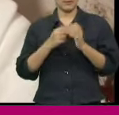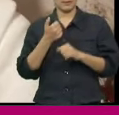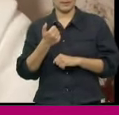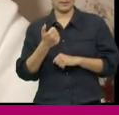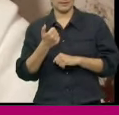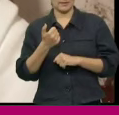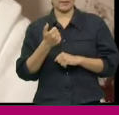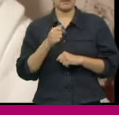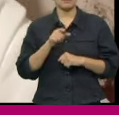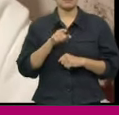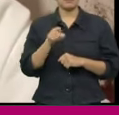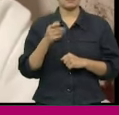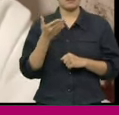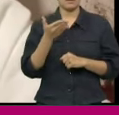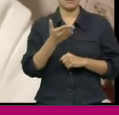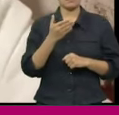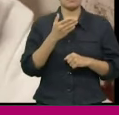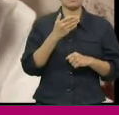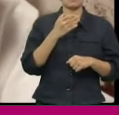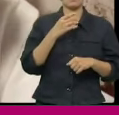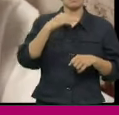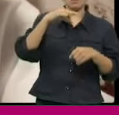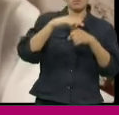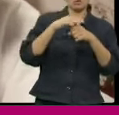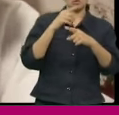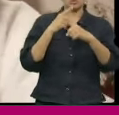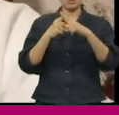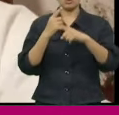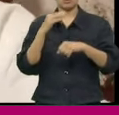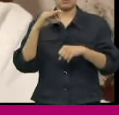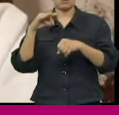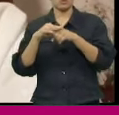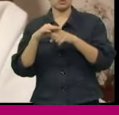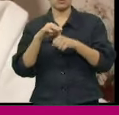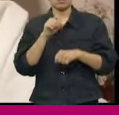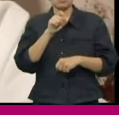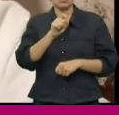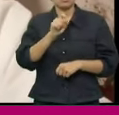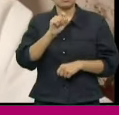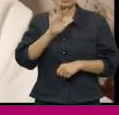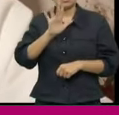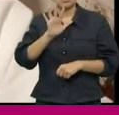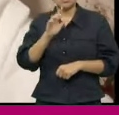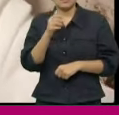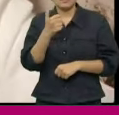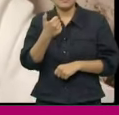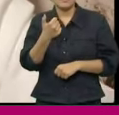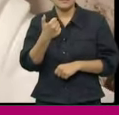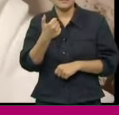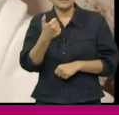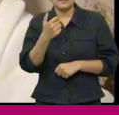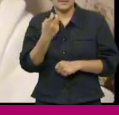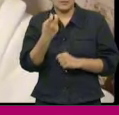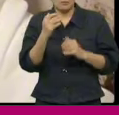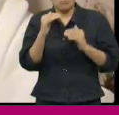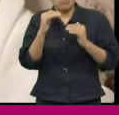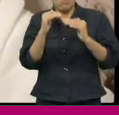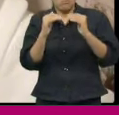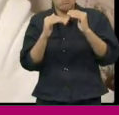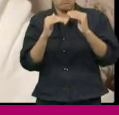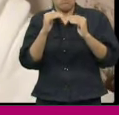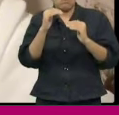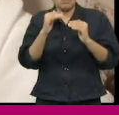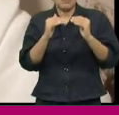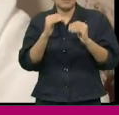voto por voto, casilla por casilla, con .56 de diferencia, que eran en números cerrados, más o menos,